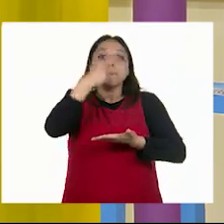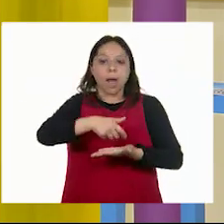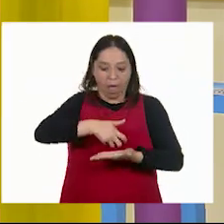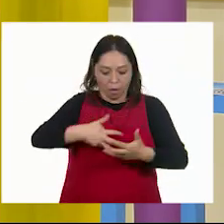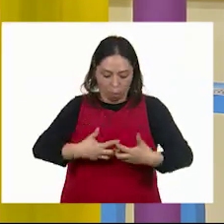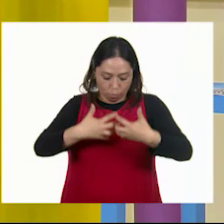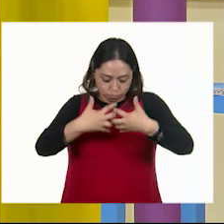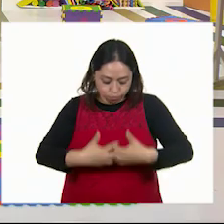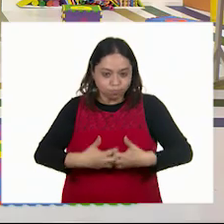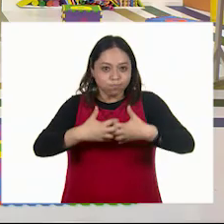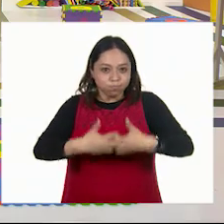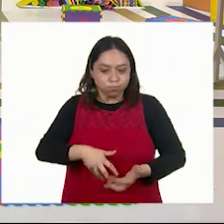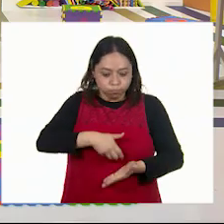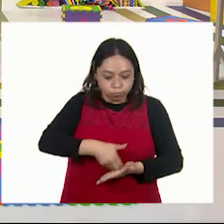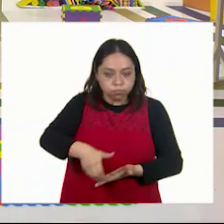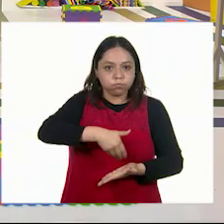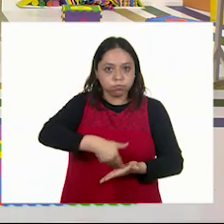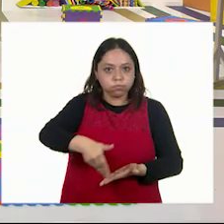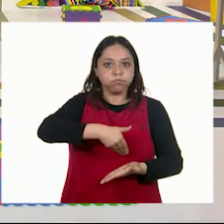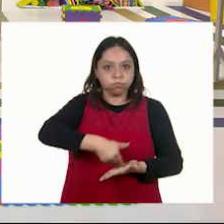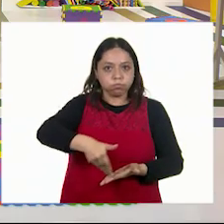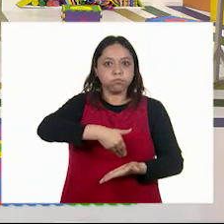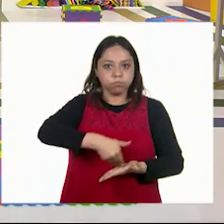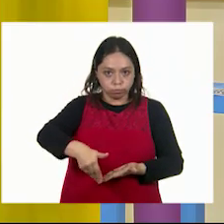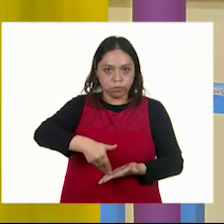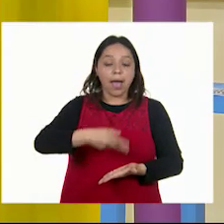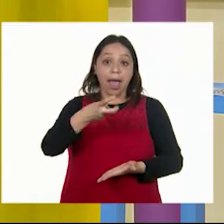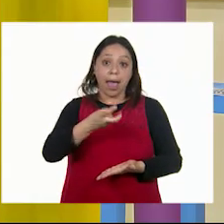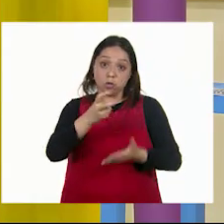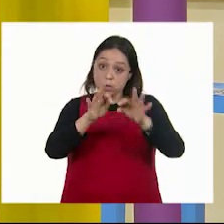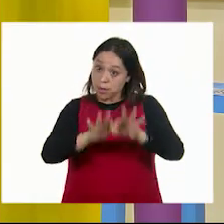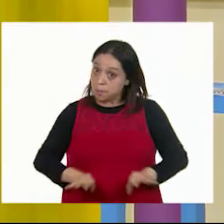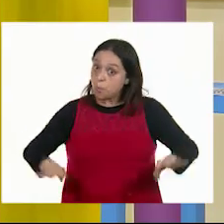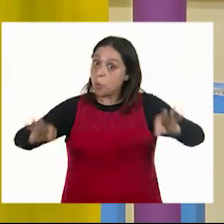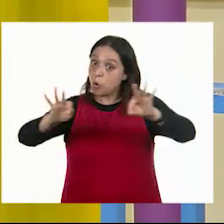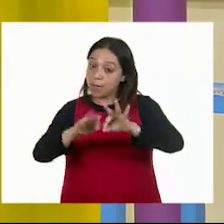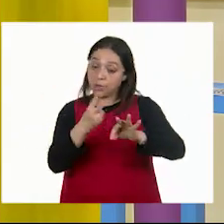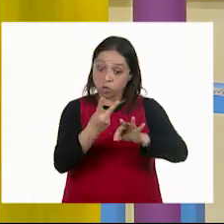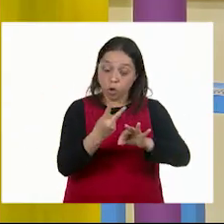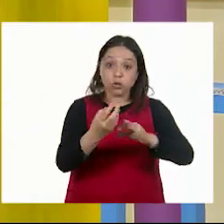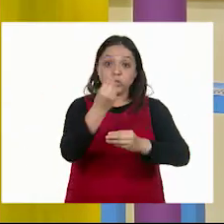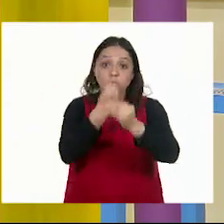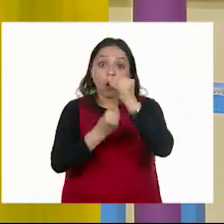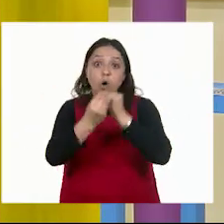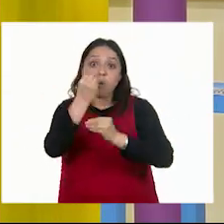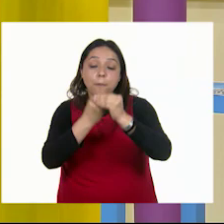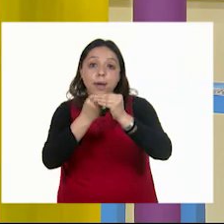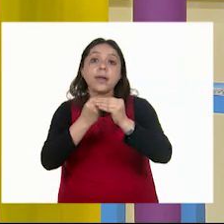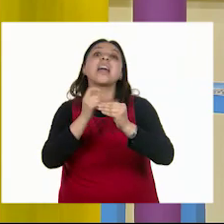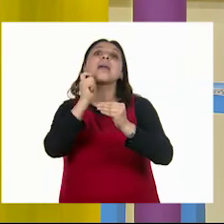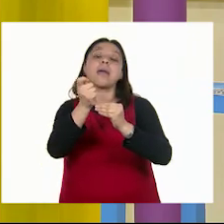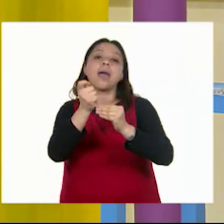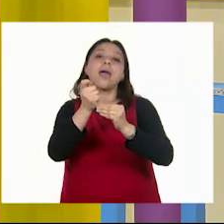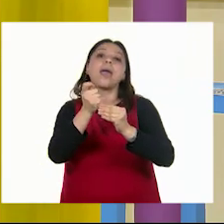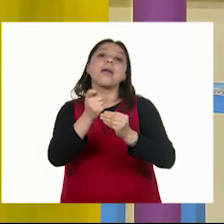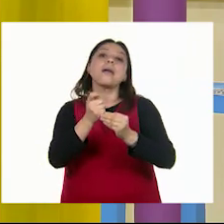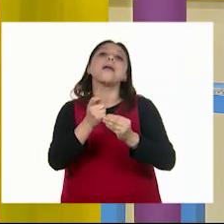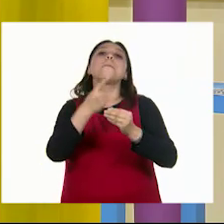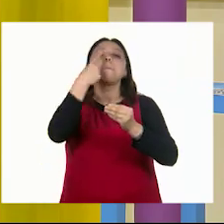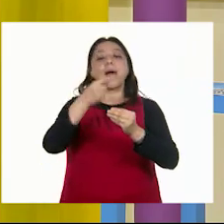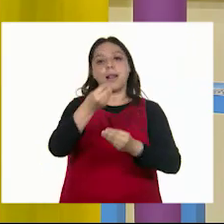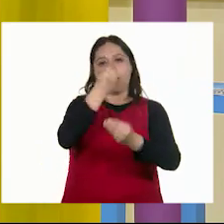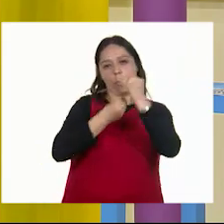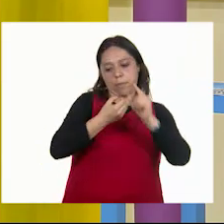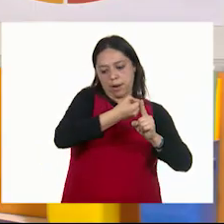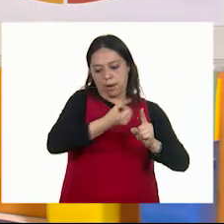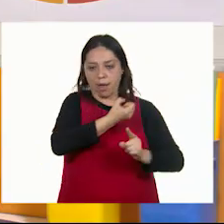digestión. Por lo tanto, la importancia de comer también cereales y tubérculos tiene mucho que ver en nuestra alimentación sana y